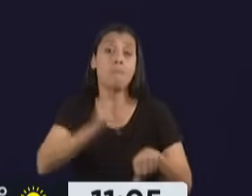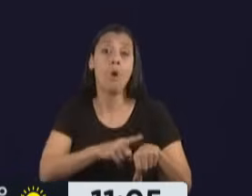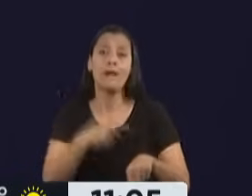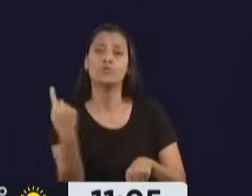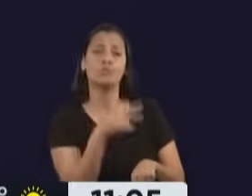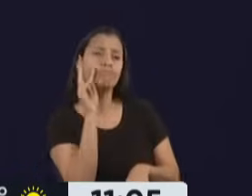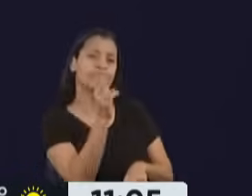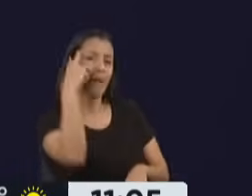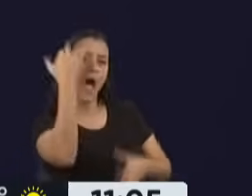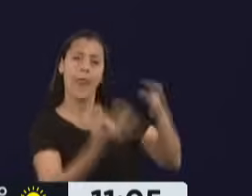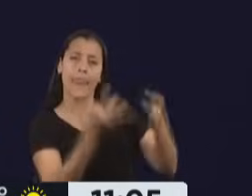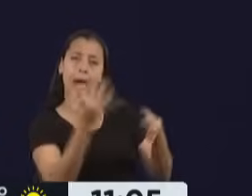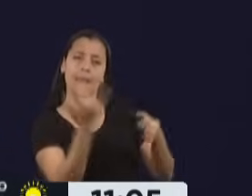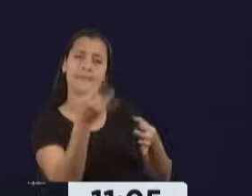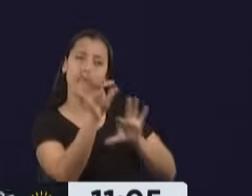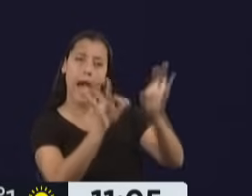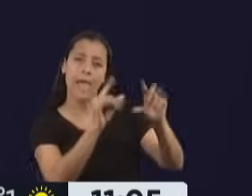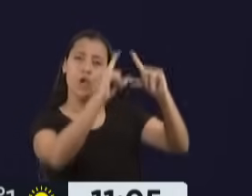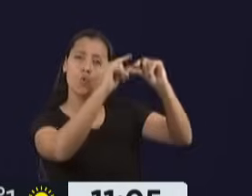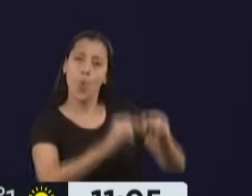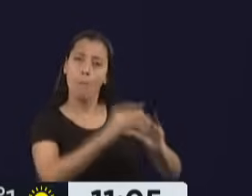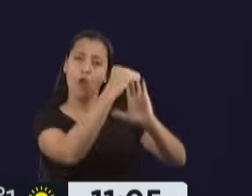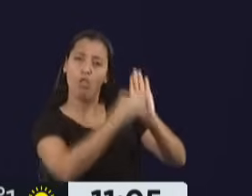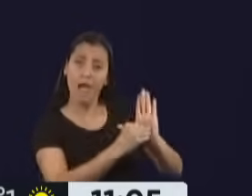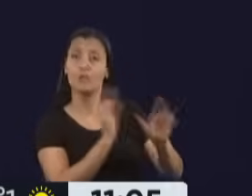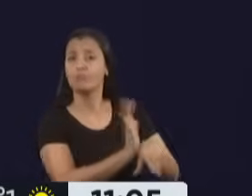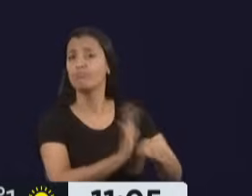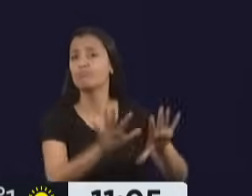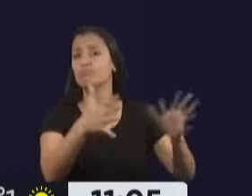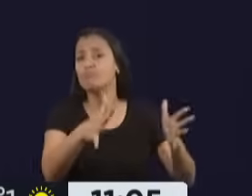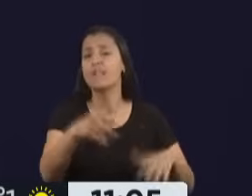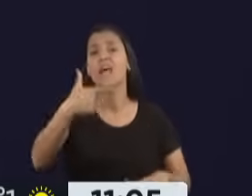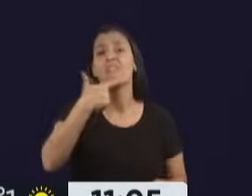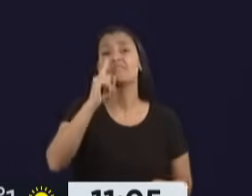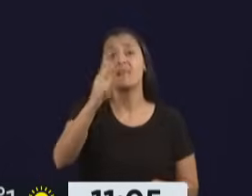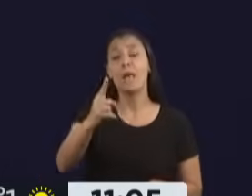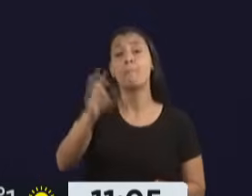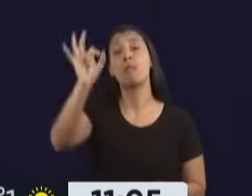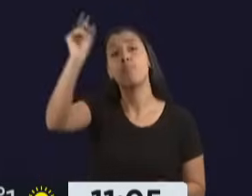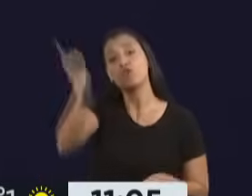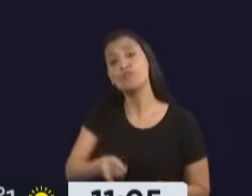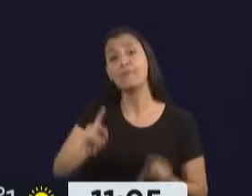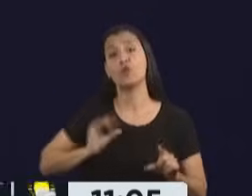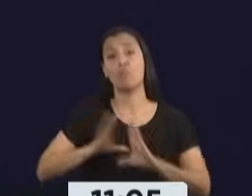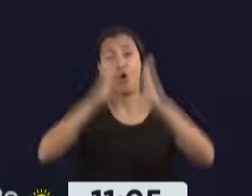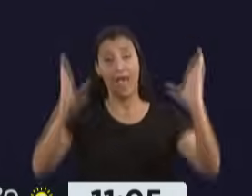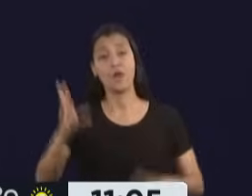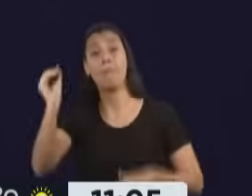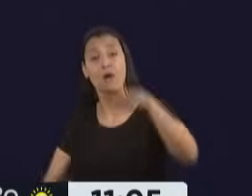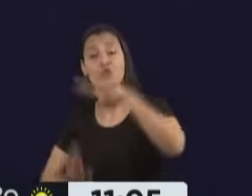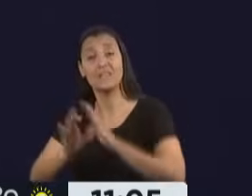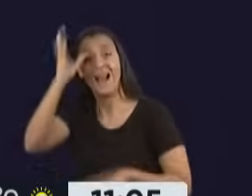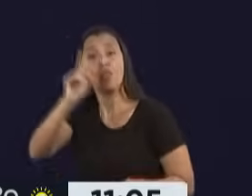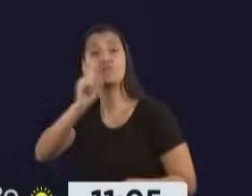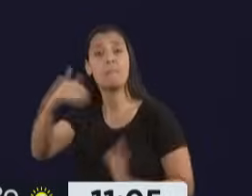anualizaba determinadas cifras, esta se ubicaba en torno al 17.000% anual. El Banco Central con casi 12.000 millones